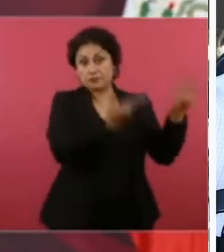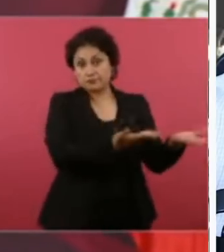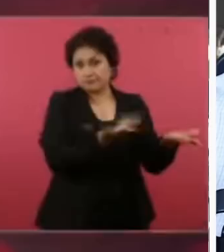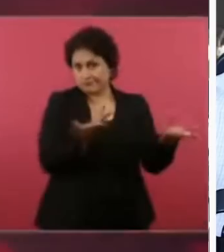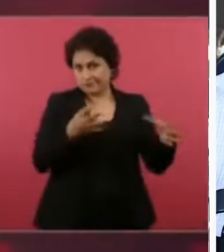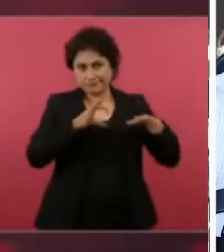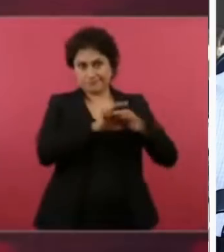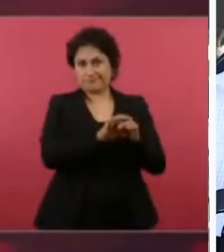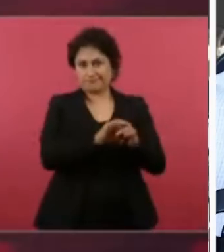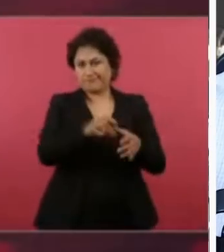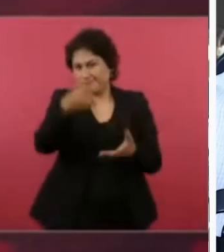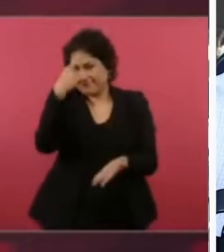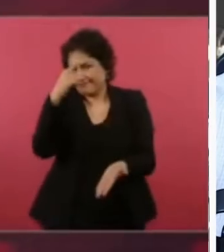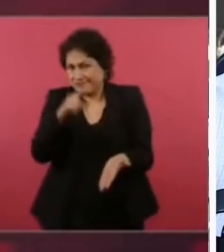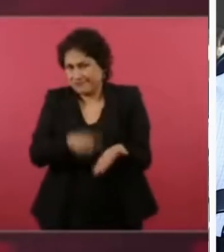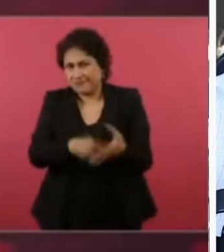no es posible,